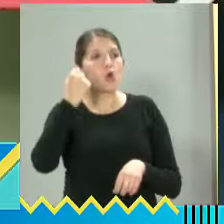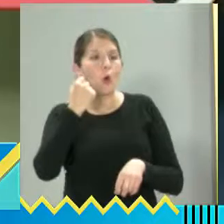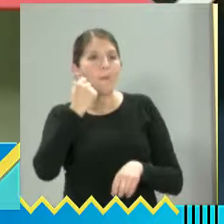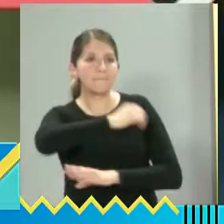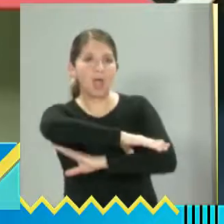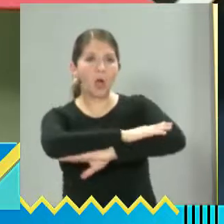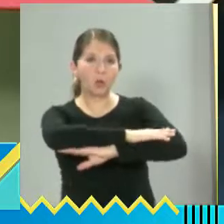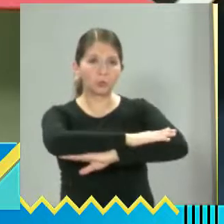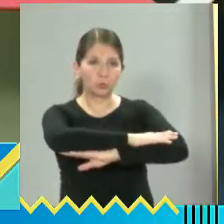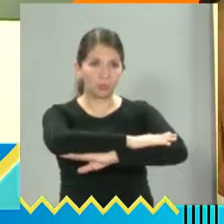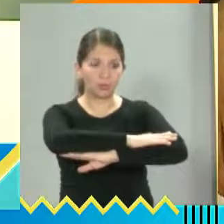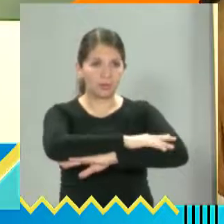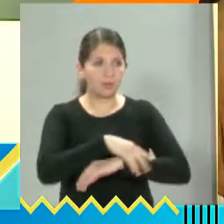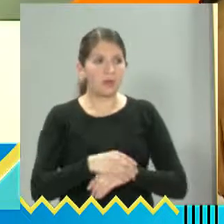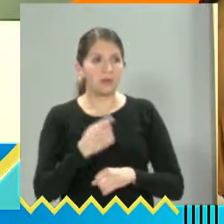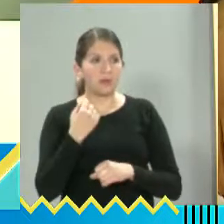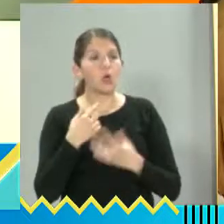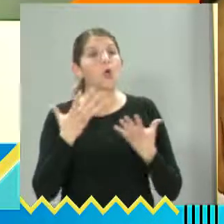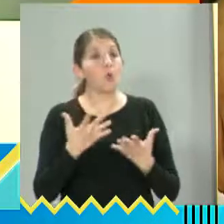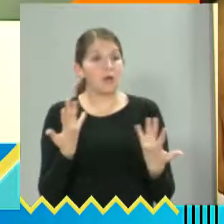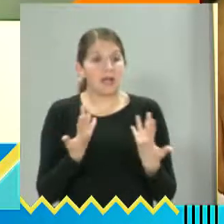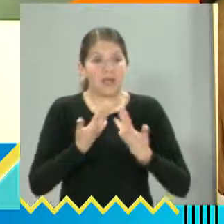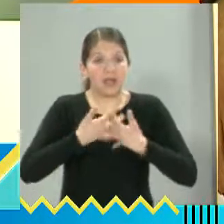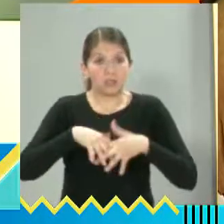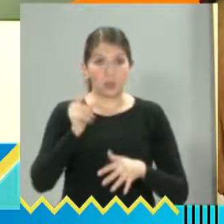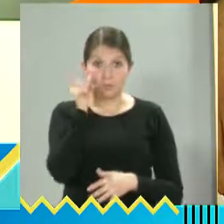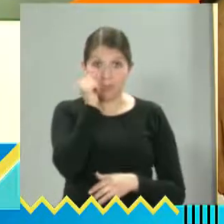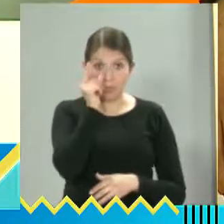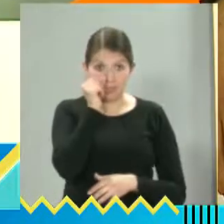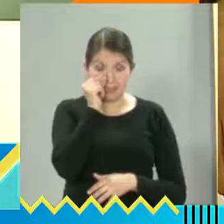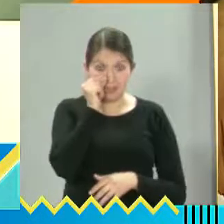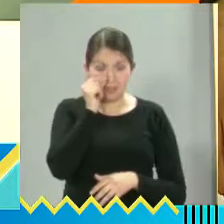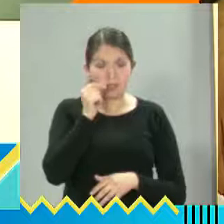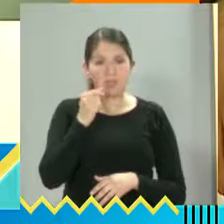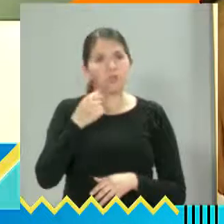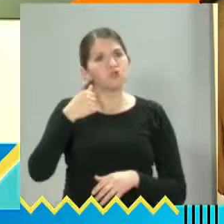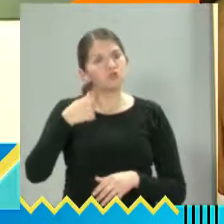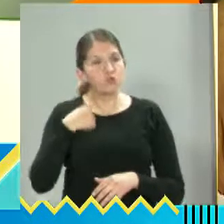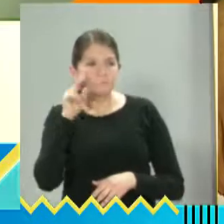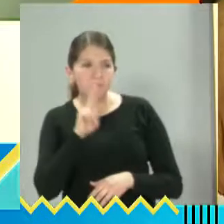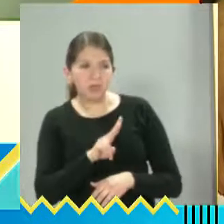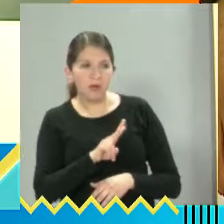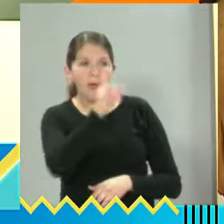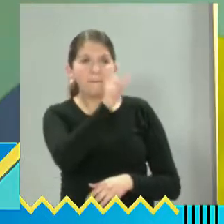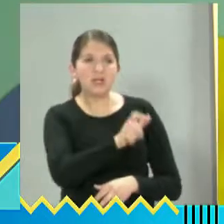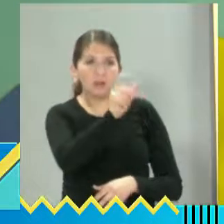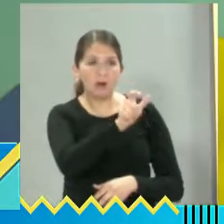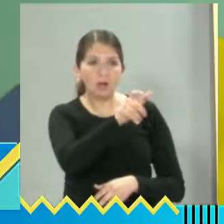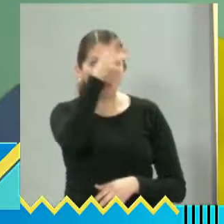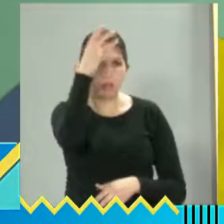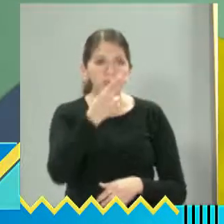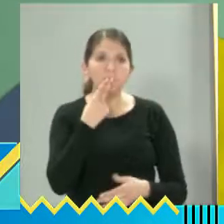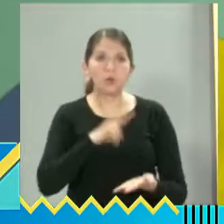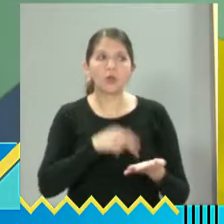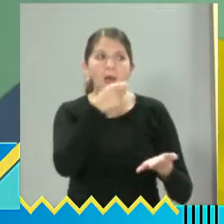evaluando la forma de enmarcar esa política. Es decir, ¿cómo voy a lograr que el contribuyente pague sus impuestos? Entonces vos tenés